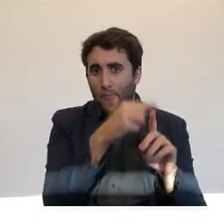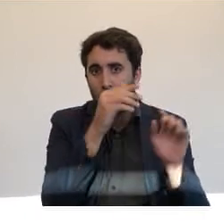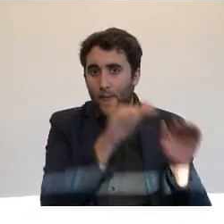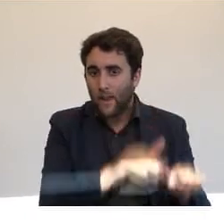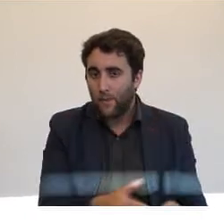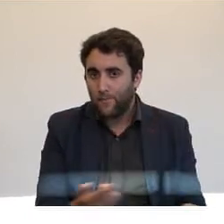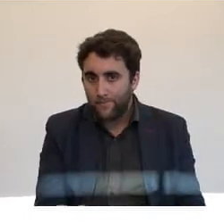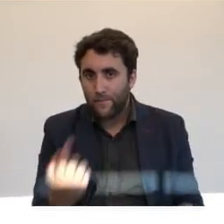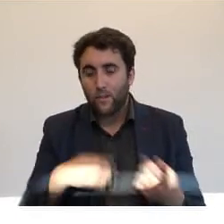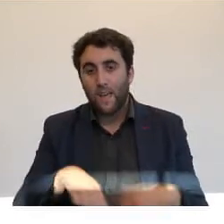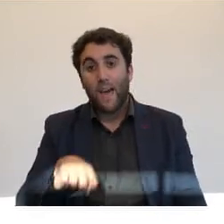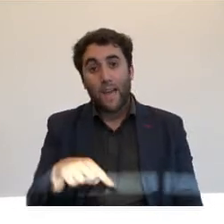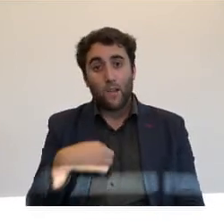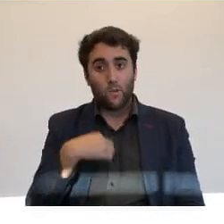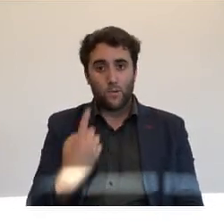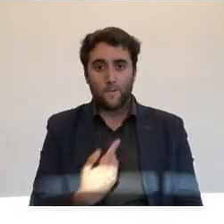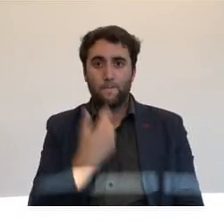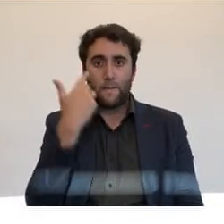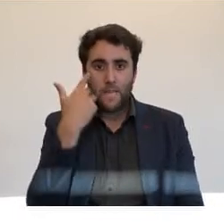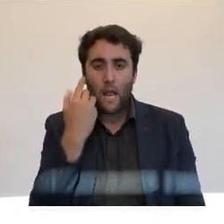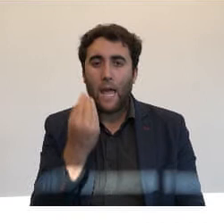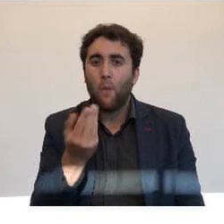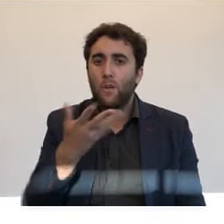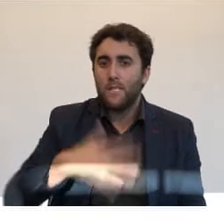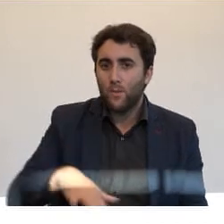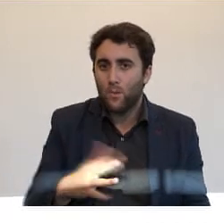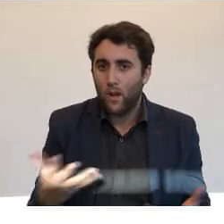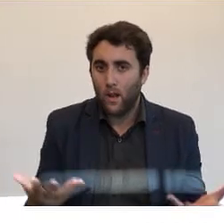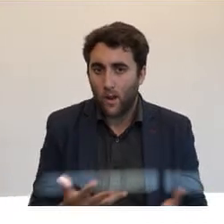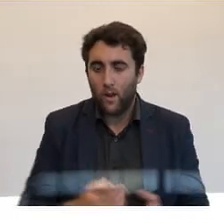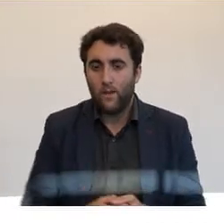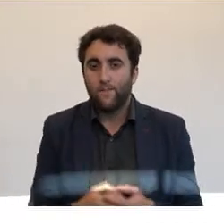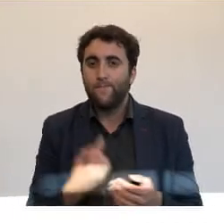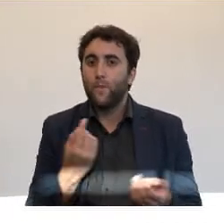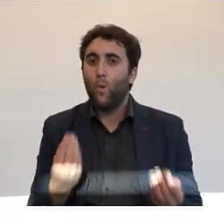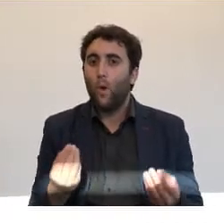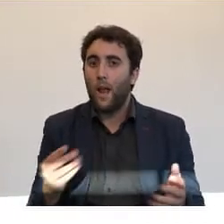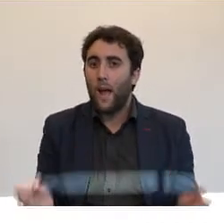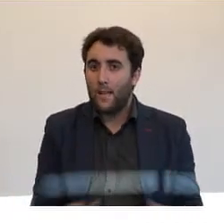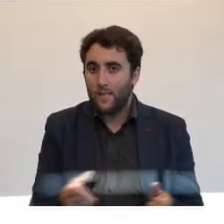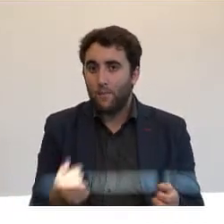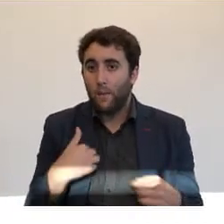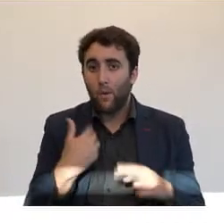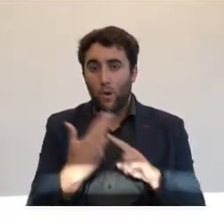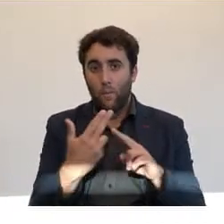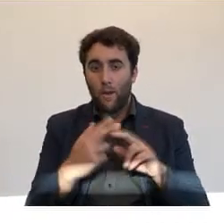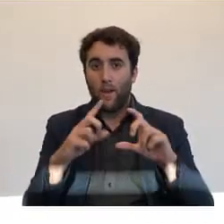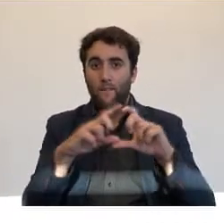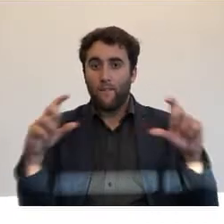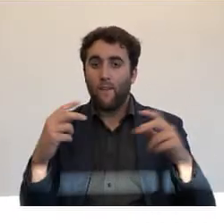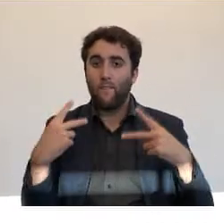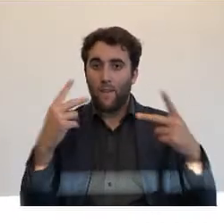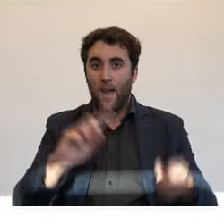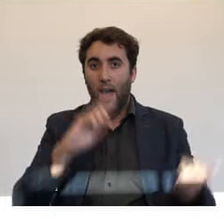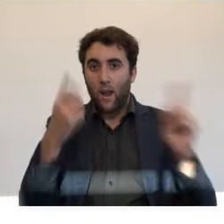de autocrítica sobre lo que está pasando. Y como mi conferencia se titula El viaje al otro, pues yo